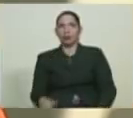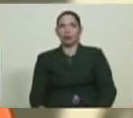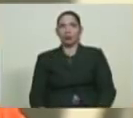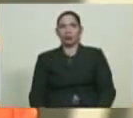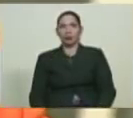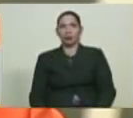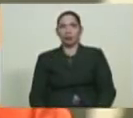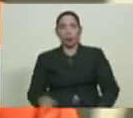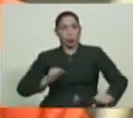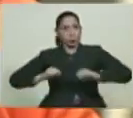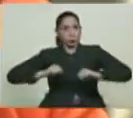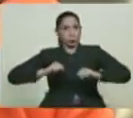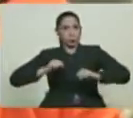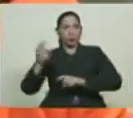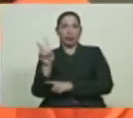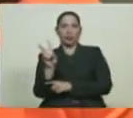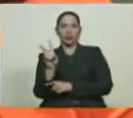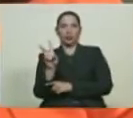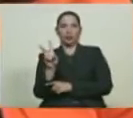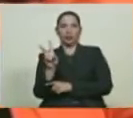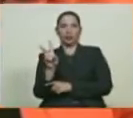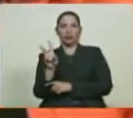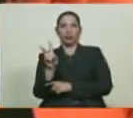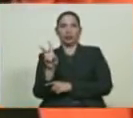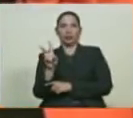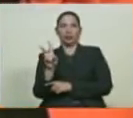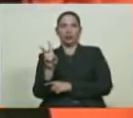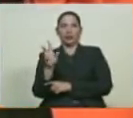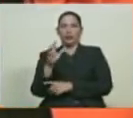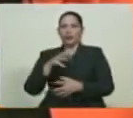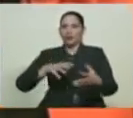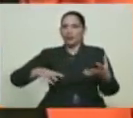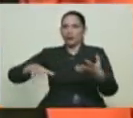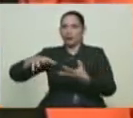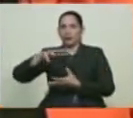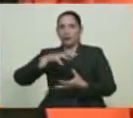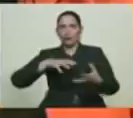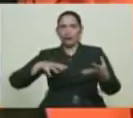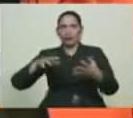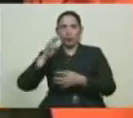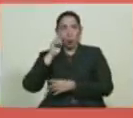sismo en Venezuela causa destrozos en Trinidad y en Colombia. ¿Tú lo viste?